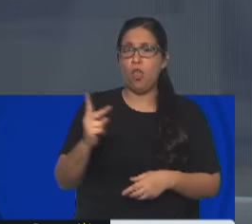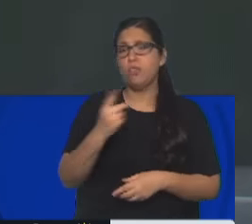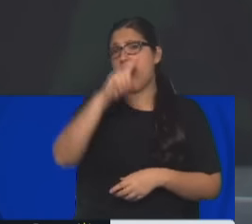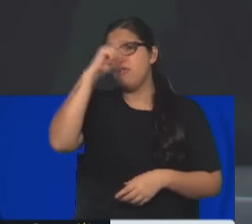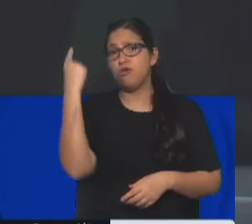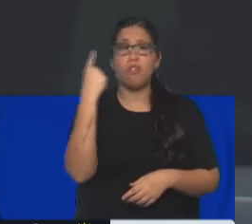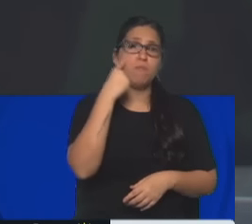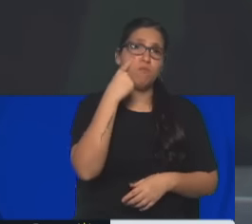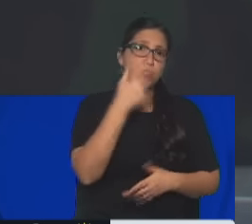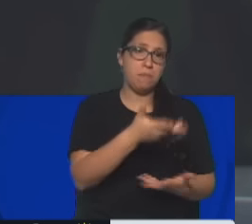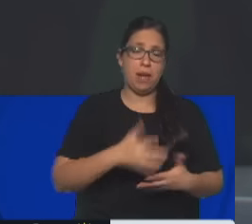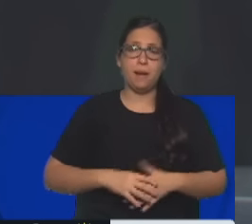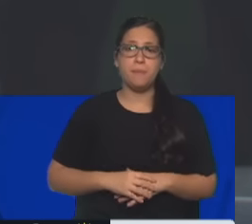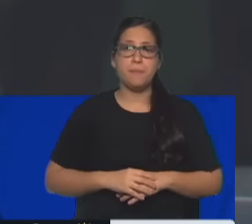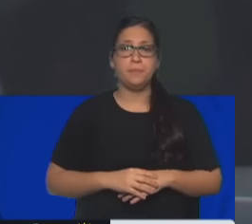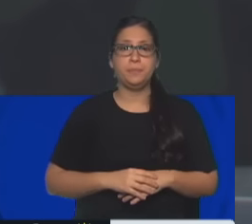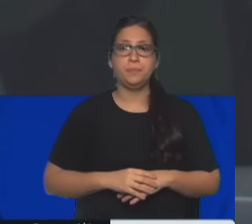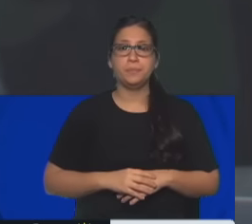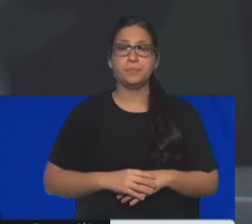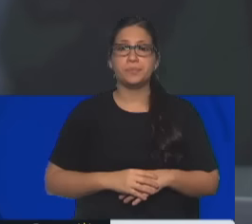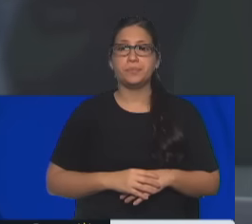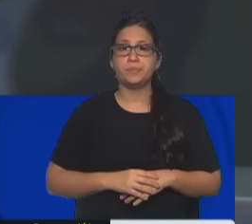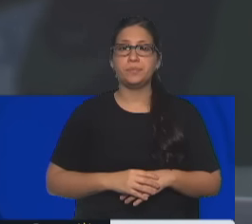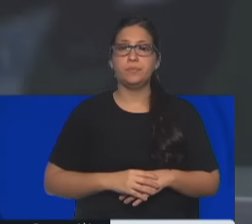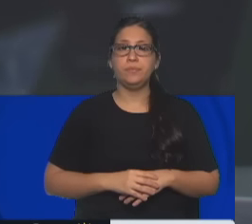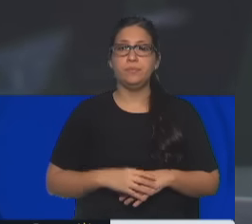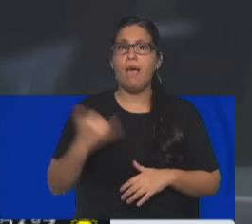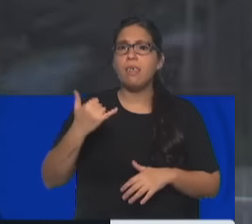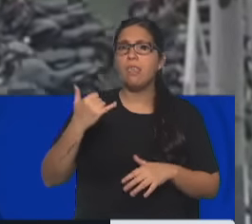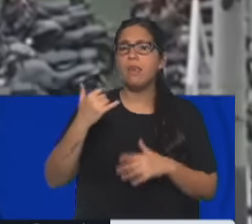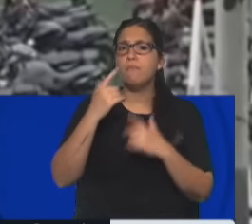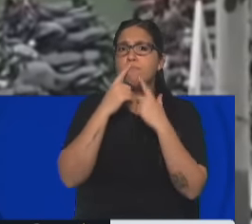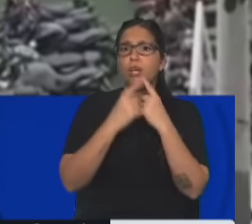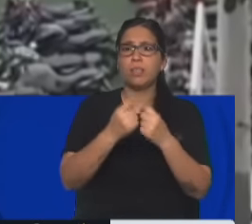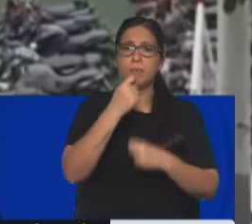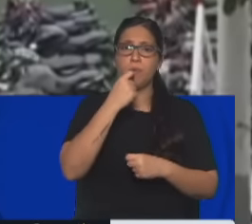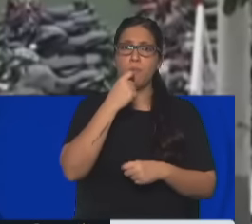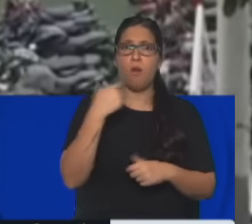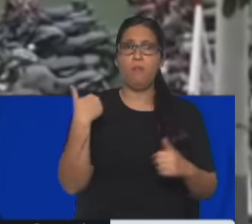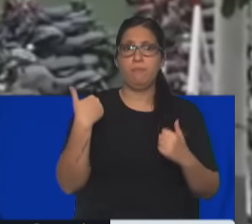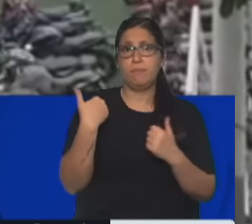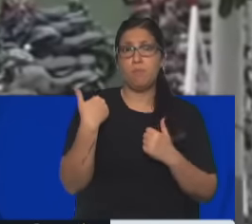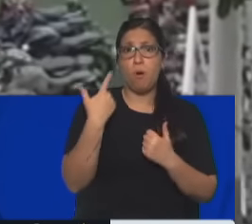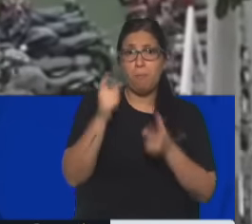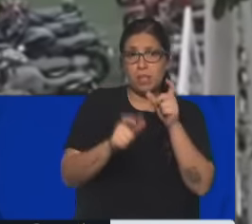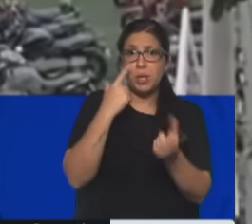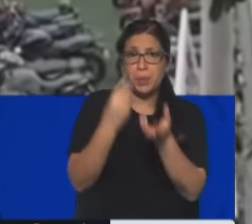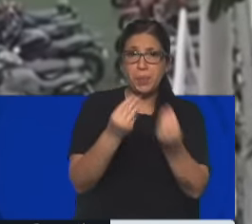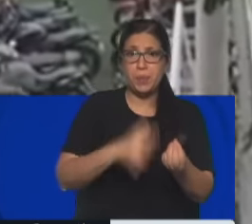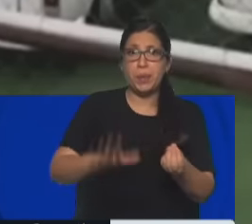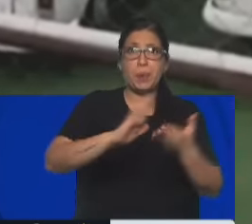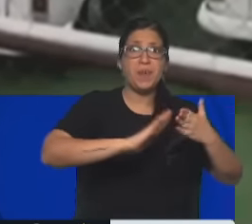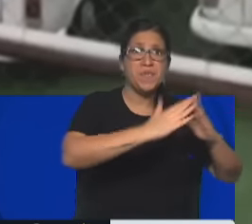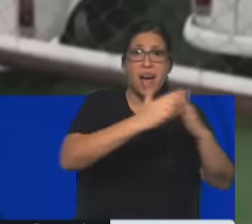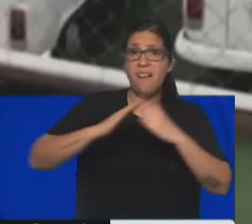unas imágenes. A ver, por un lado una protesta de vecinos de estas dos favelas que estaban protestando